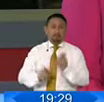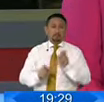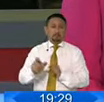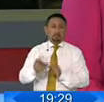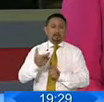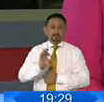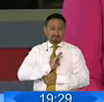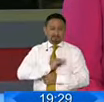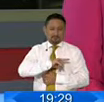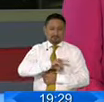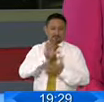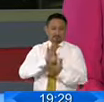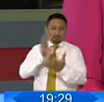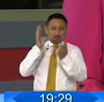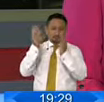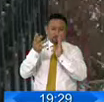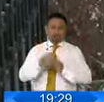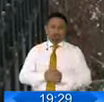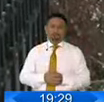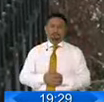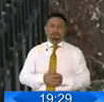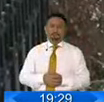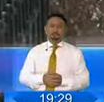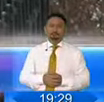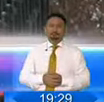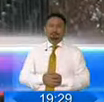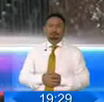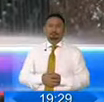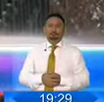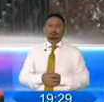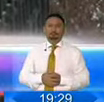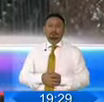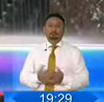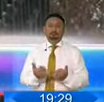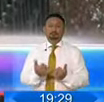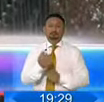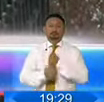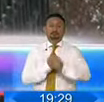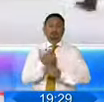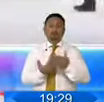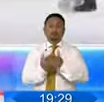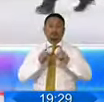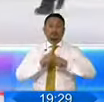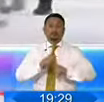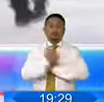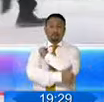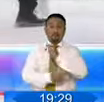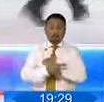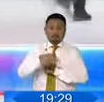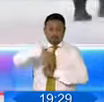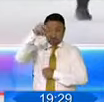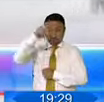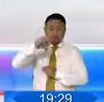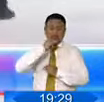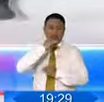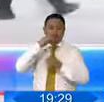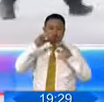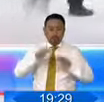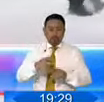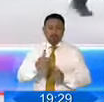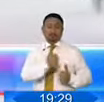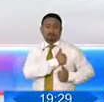en meteorología y geología. Con temperaturas bajo cero, llegó acompañado el Año Nuevo en varios países del norte del hemisferio. En Canadá y